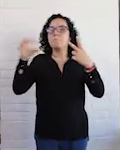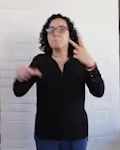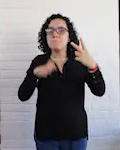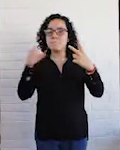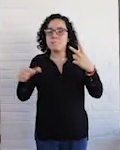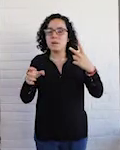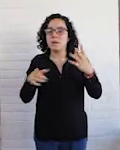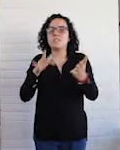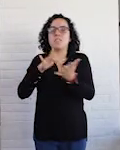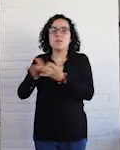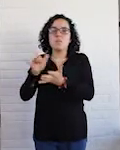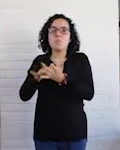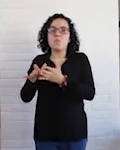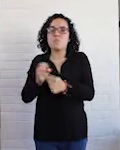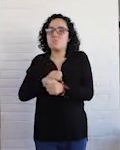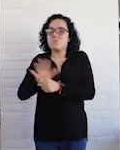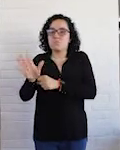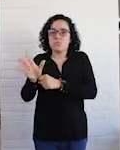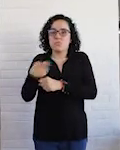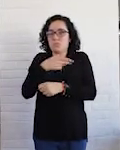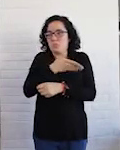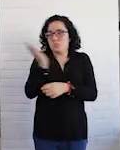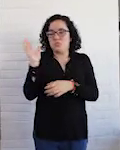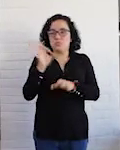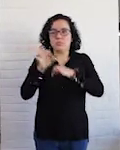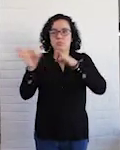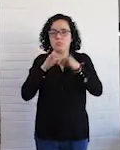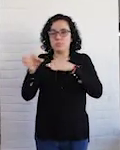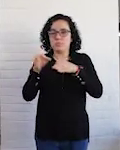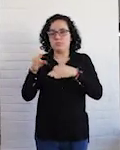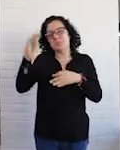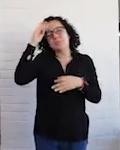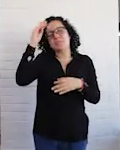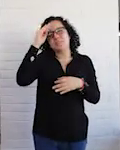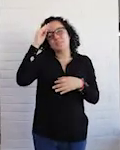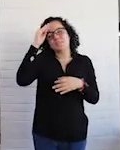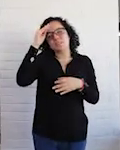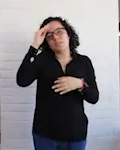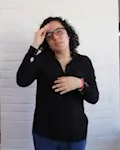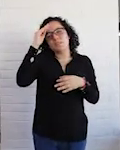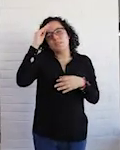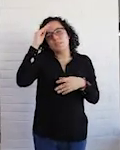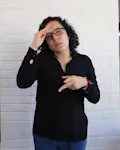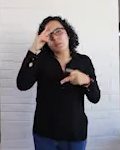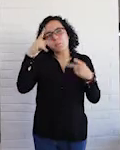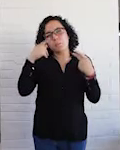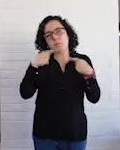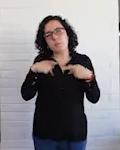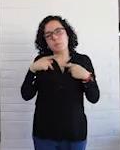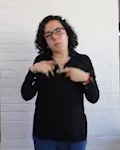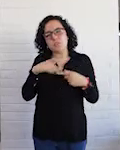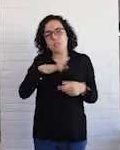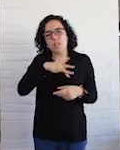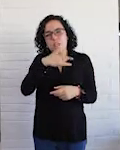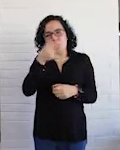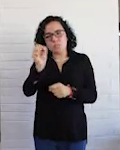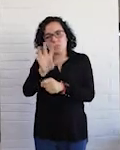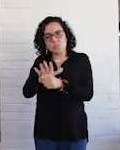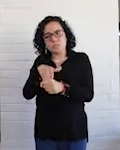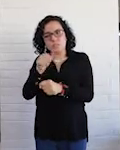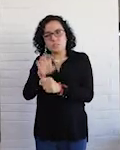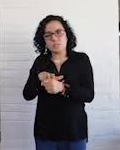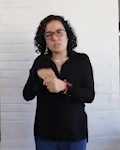la causa que ustedes estén, para la cual estén trabajando, piensen en la persona a la que quieren enamorar o seducir con